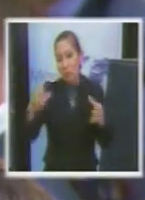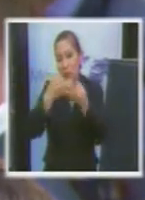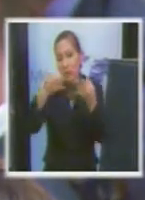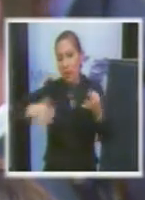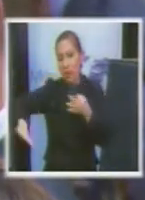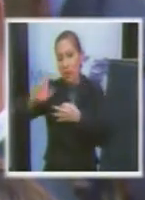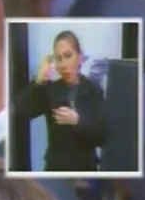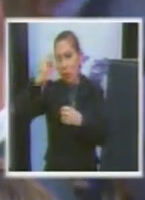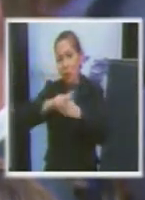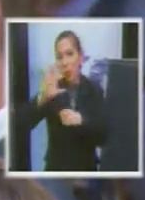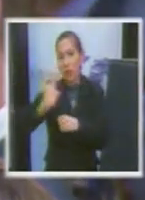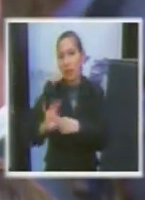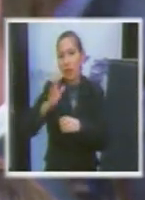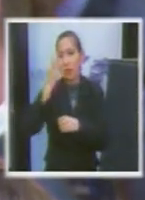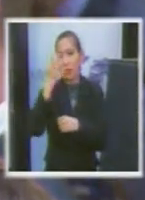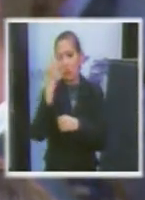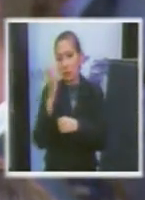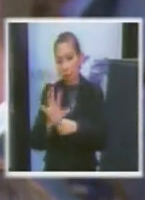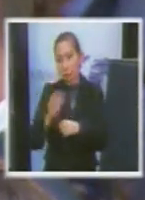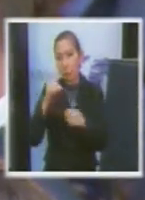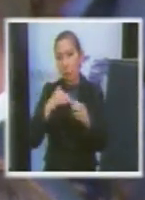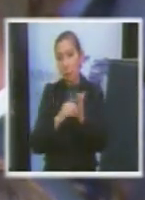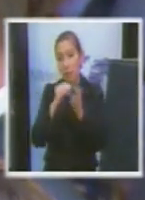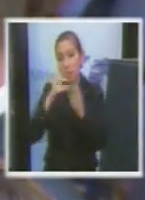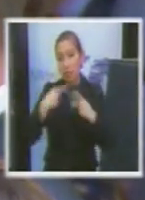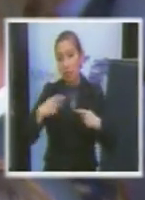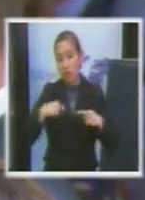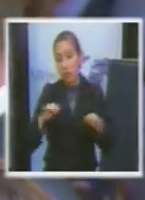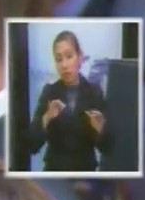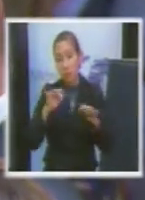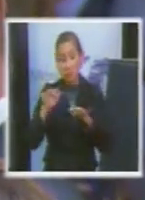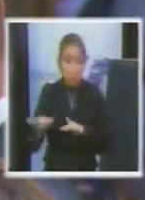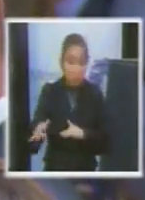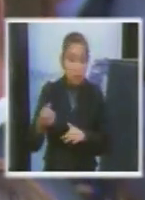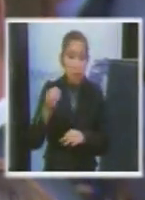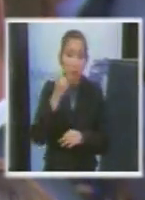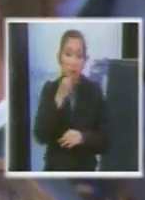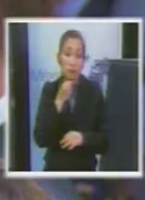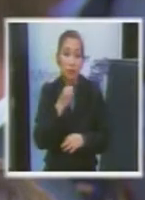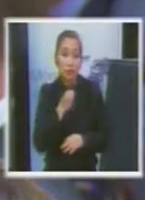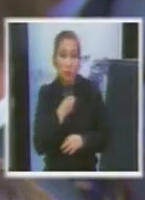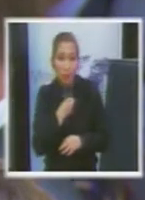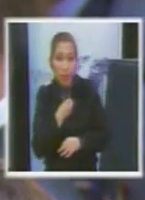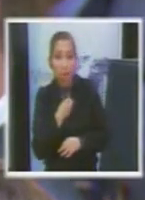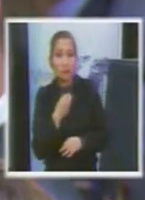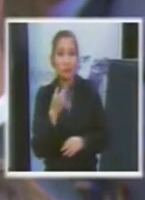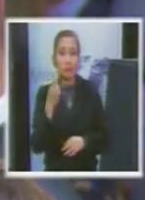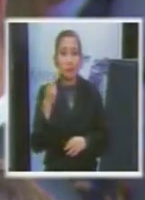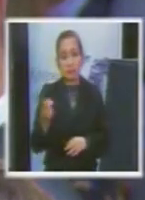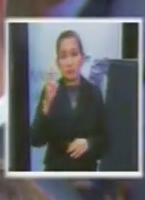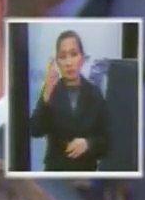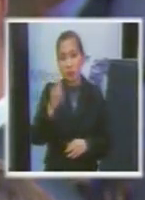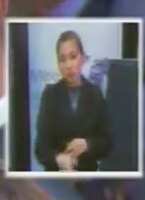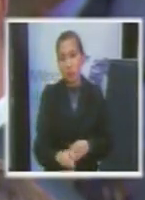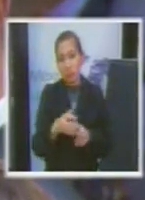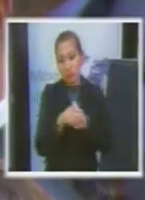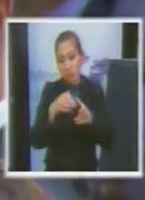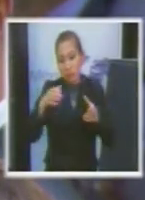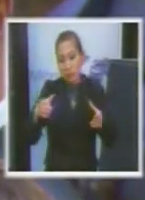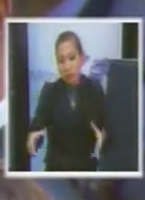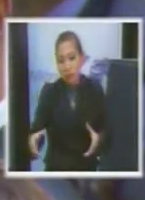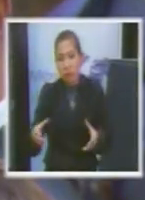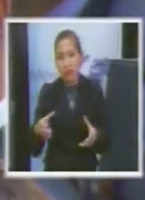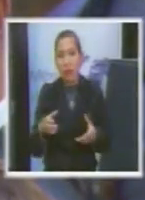territorio en Europa, con 45 millones de habitantes. Pues aunque sí, realmente es más grande,